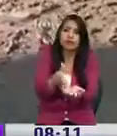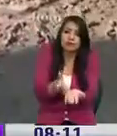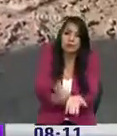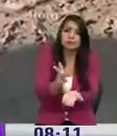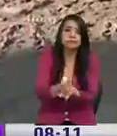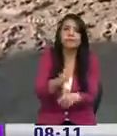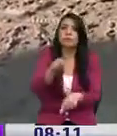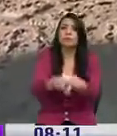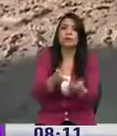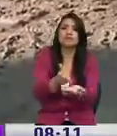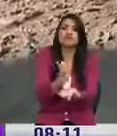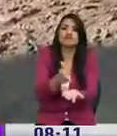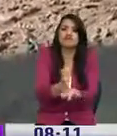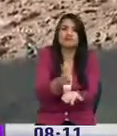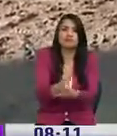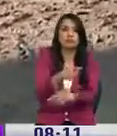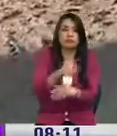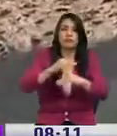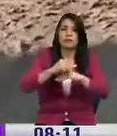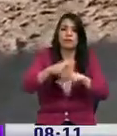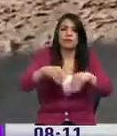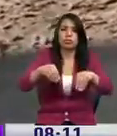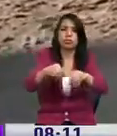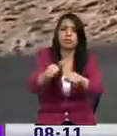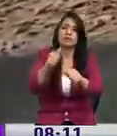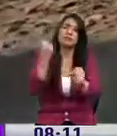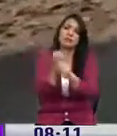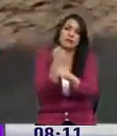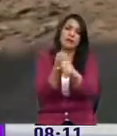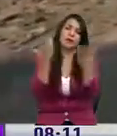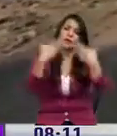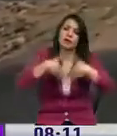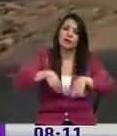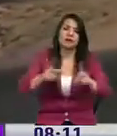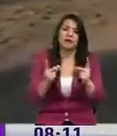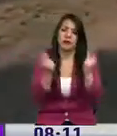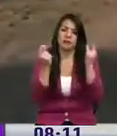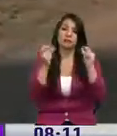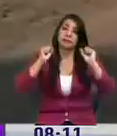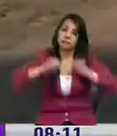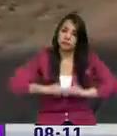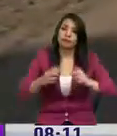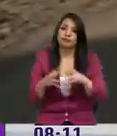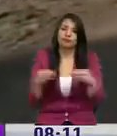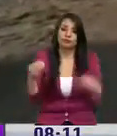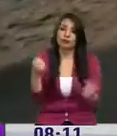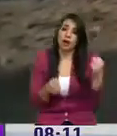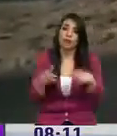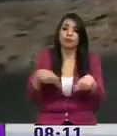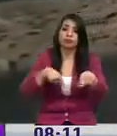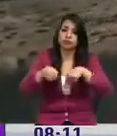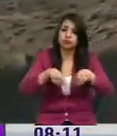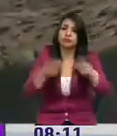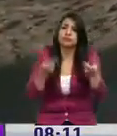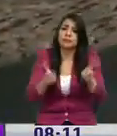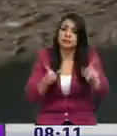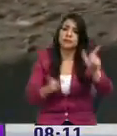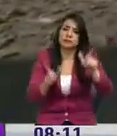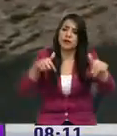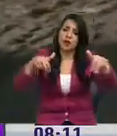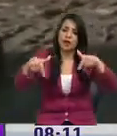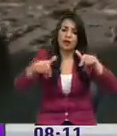el problema que se agilice en el trabajo para que den la facilidad de los carros dylan a las